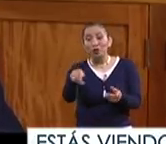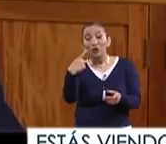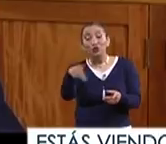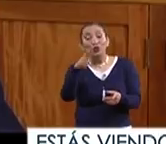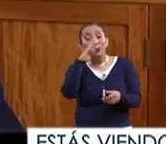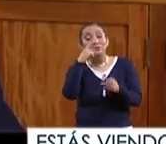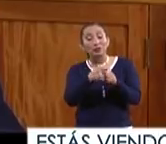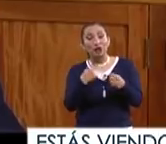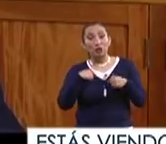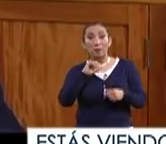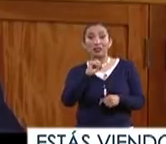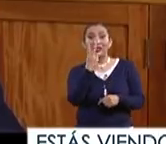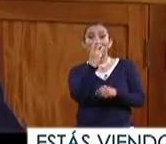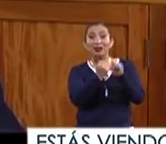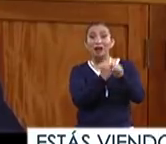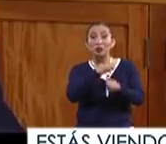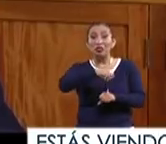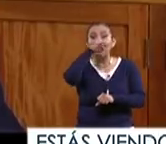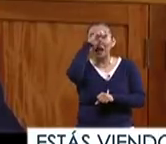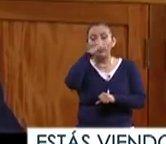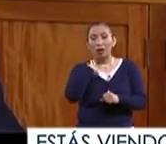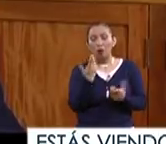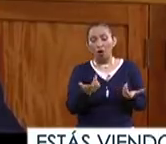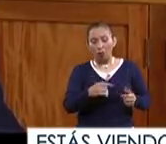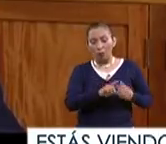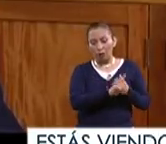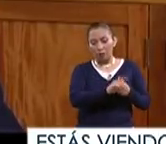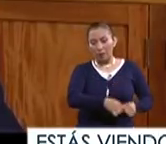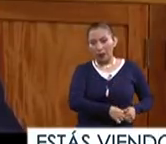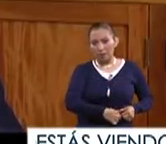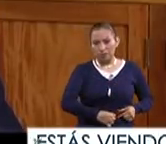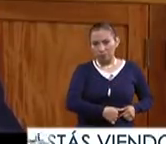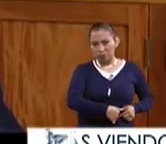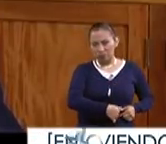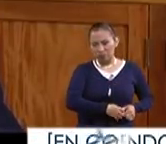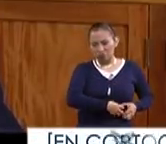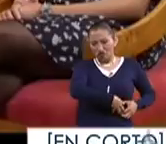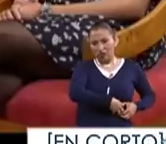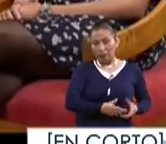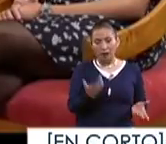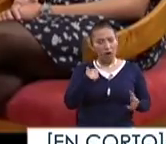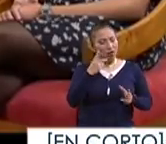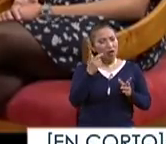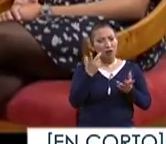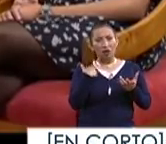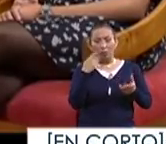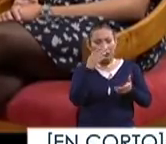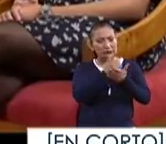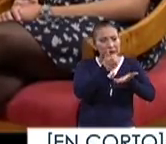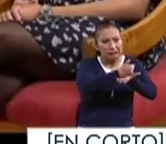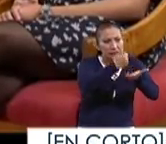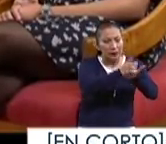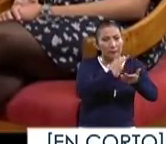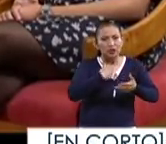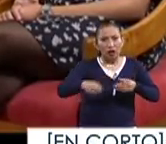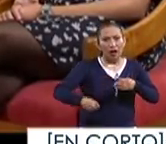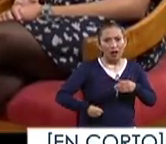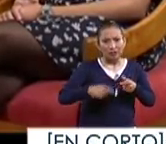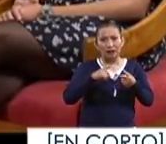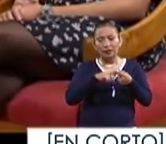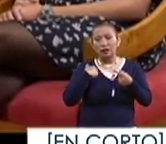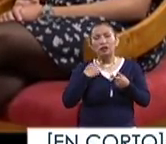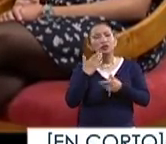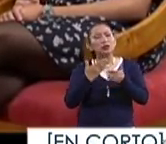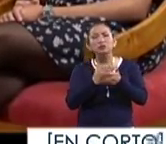esa primera pero operación? responsable? Yo tenía 23 años de edad, una hernia inguinal. Pero tuve de todo, tuve trauma. ¿Y por qué hablo de mi servicio